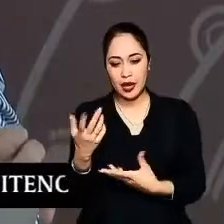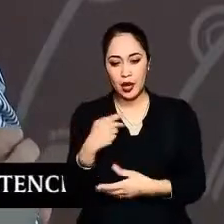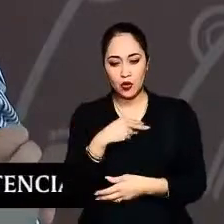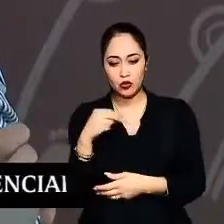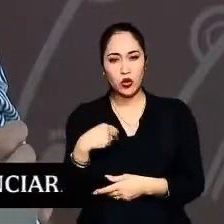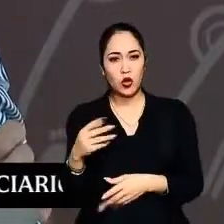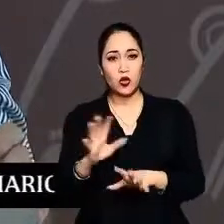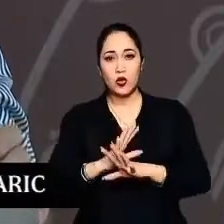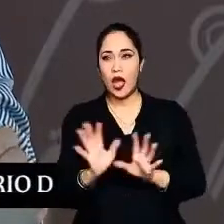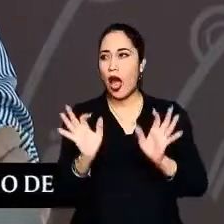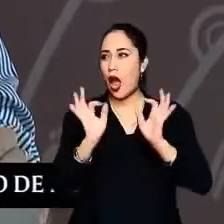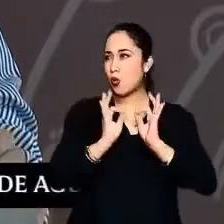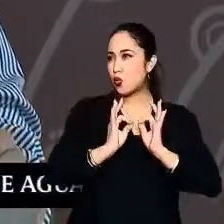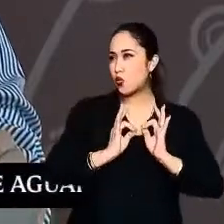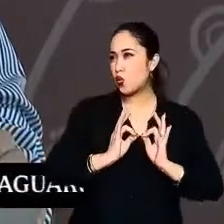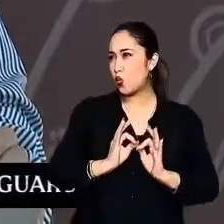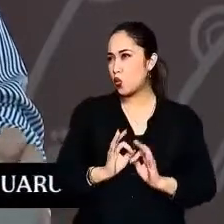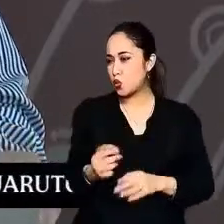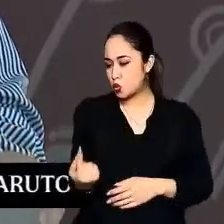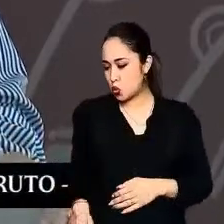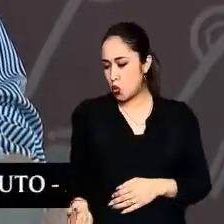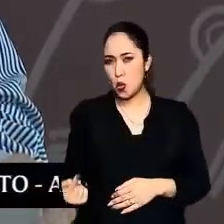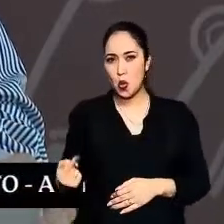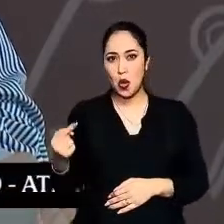que todo lo tiene. No, llegamos después de